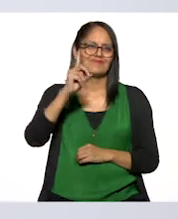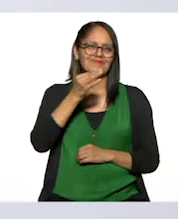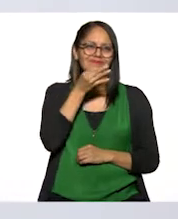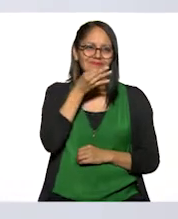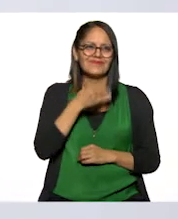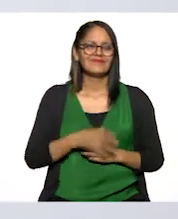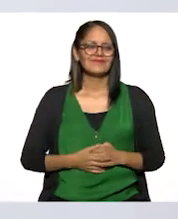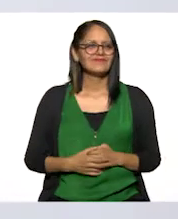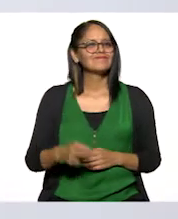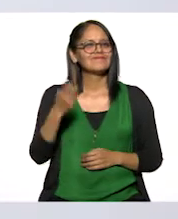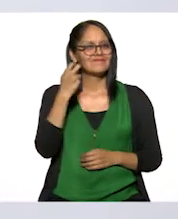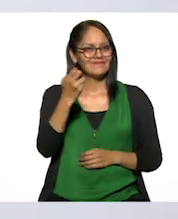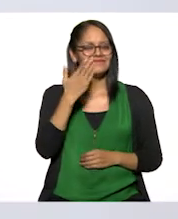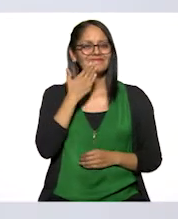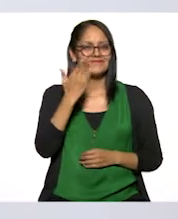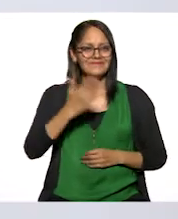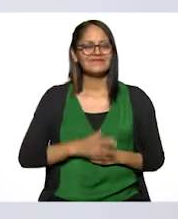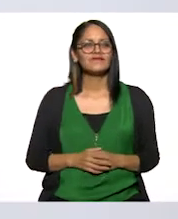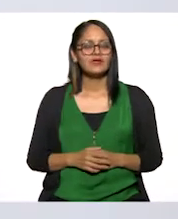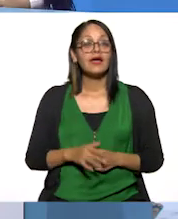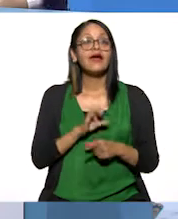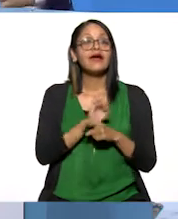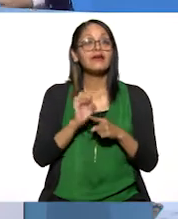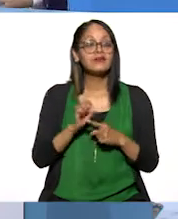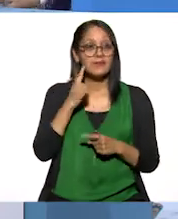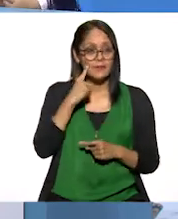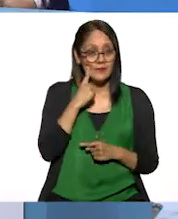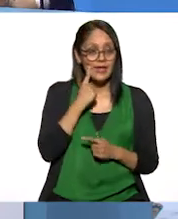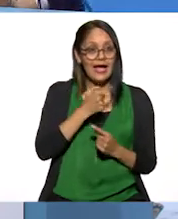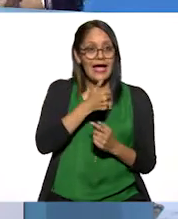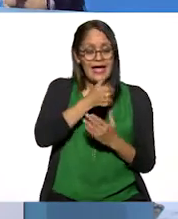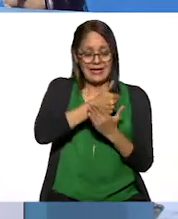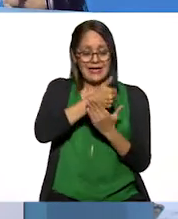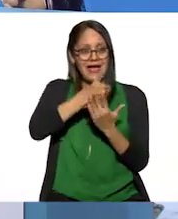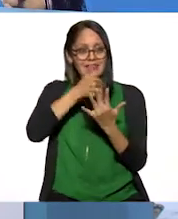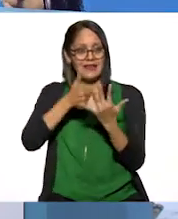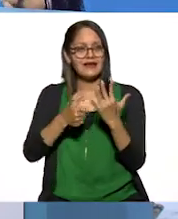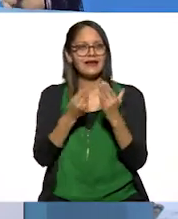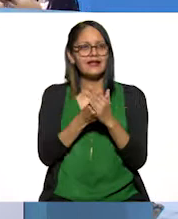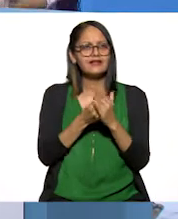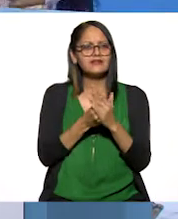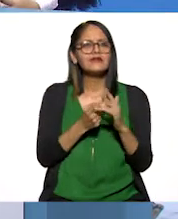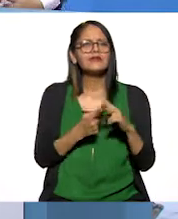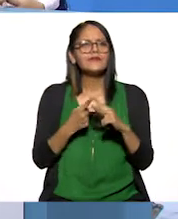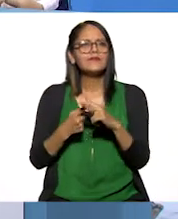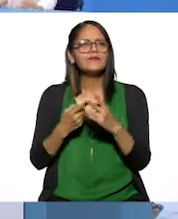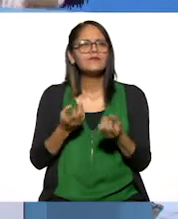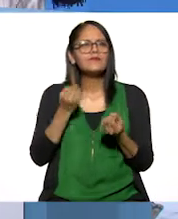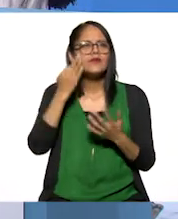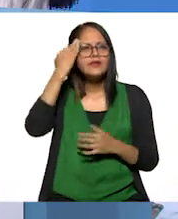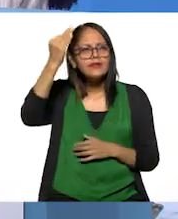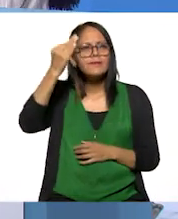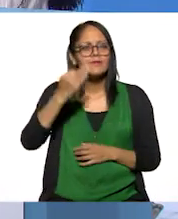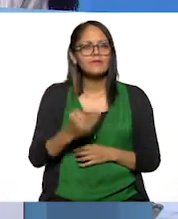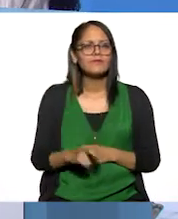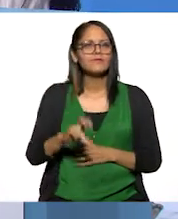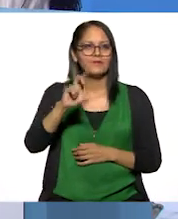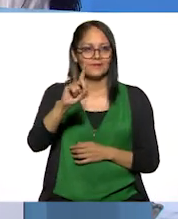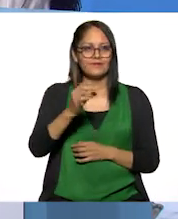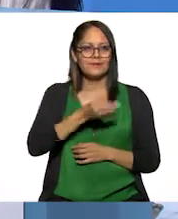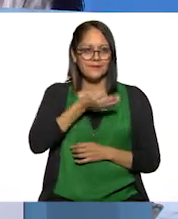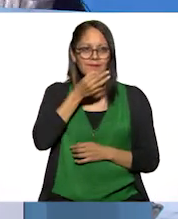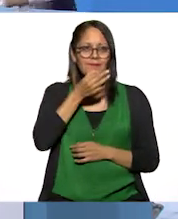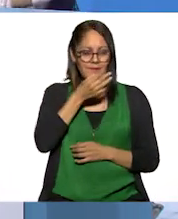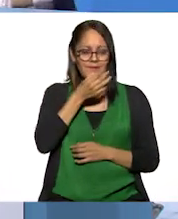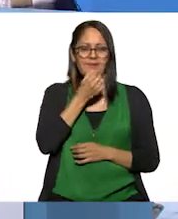minutos! ¡Correcto! 30 minutos. Entonces, cada clase de matemáticas tiene una duración de 30